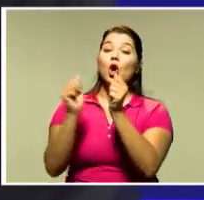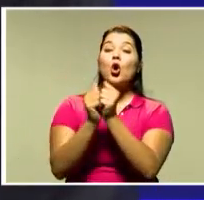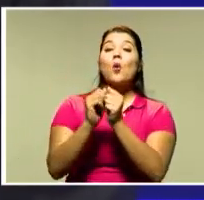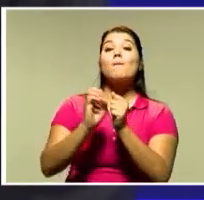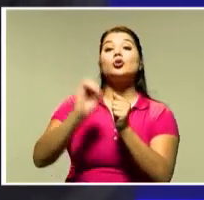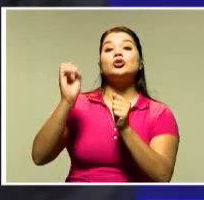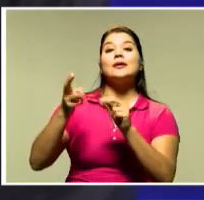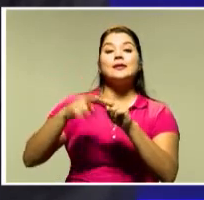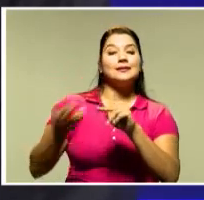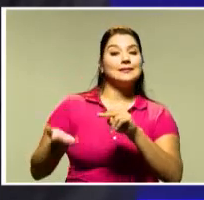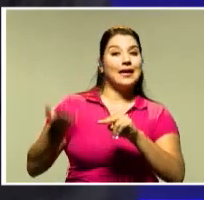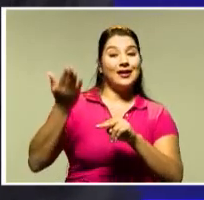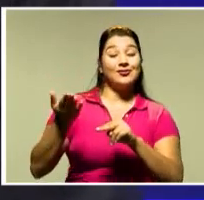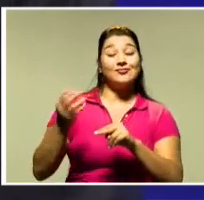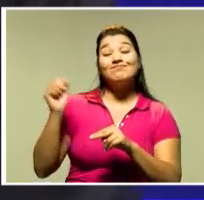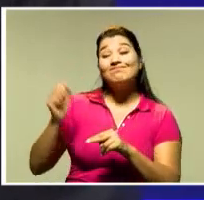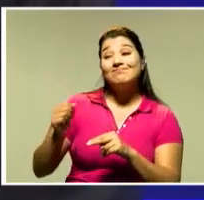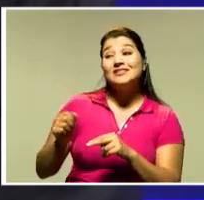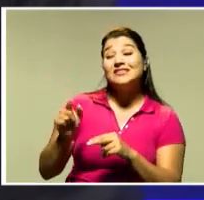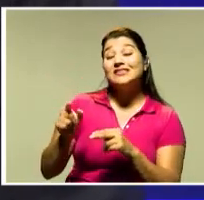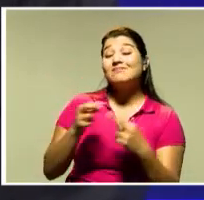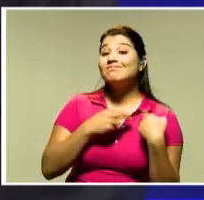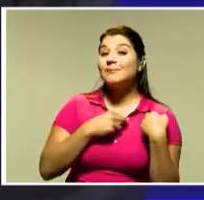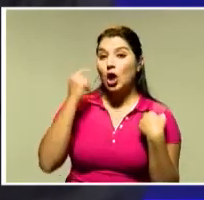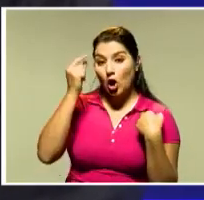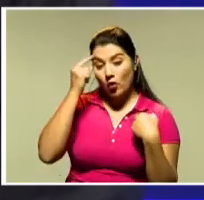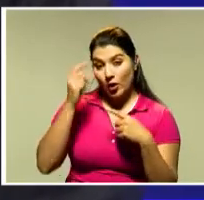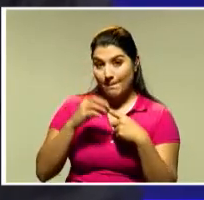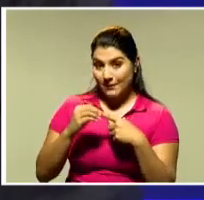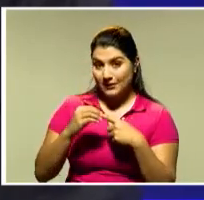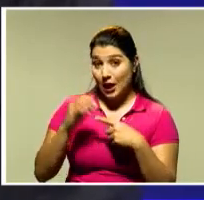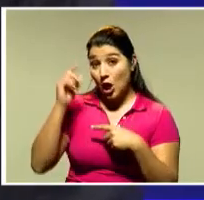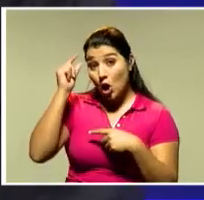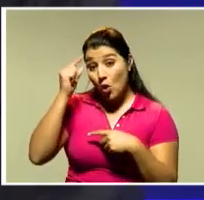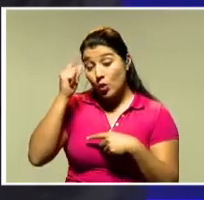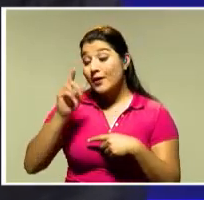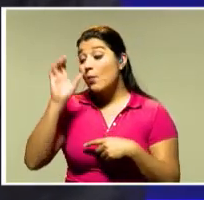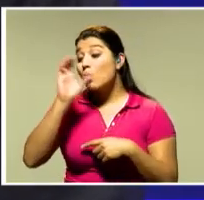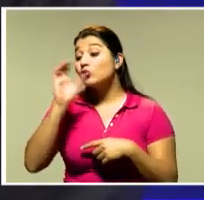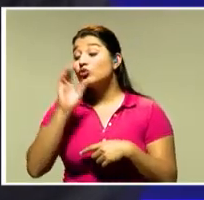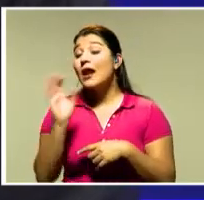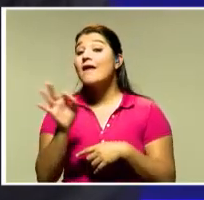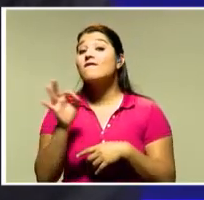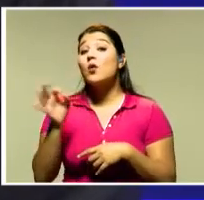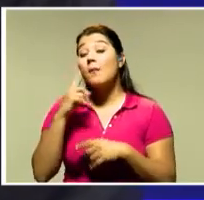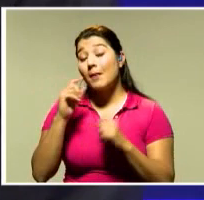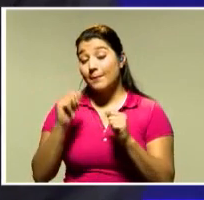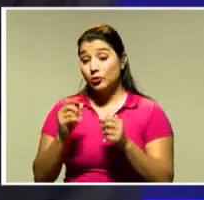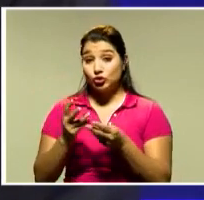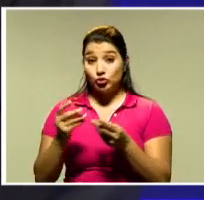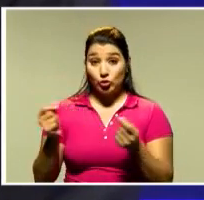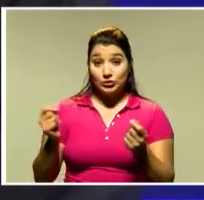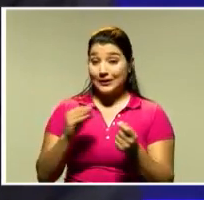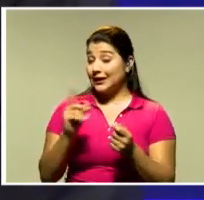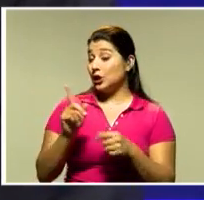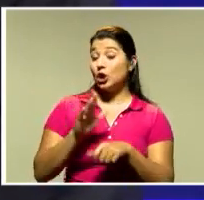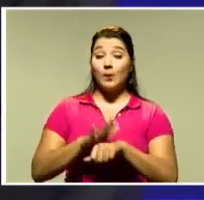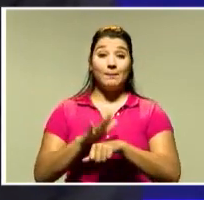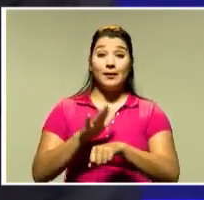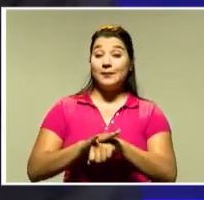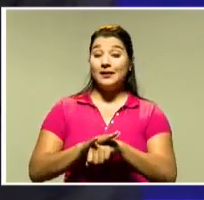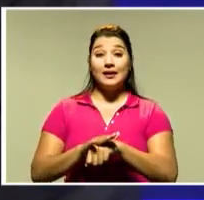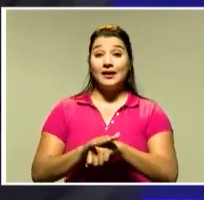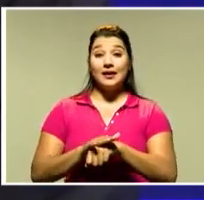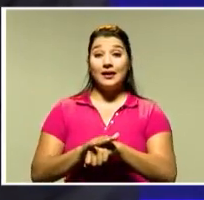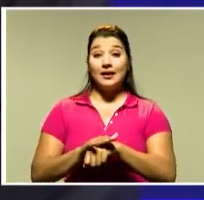le corresponde a todos, especialmente al gobierno. Uh-huh. El gobierno tiene que buscar las formas de jalar y de no permitir que